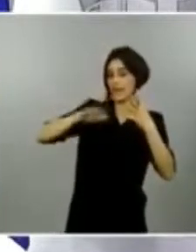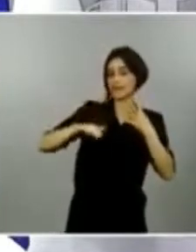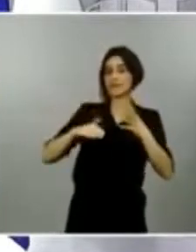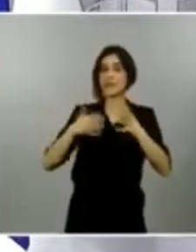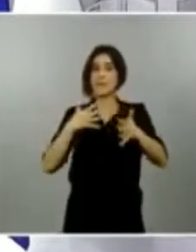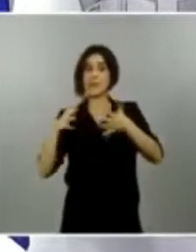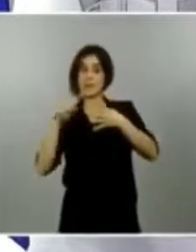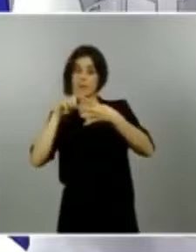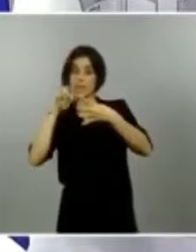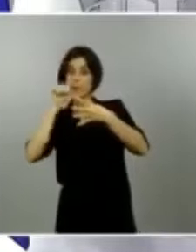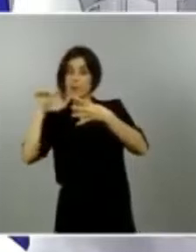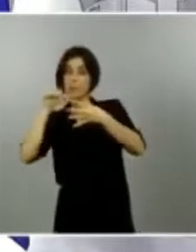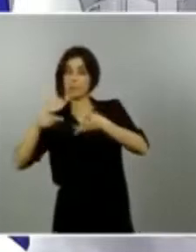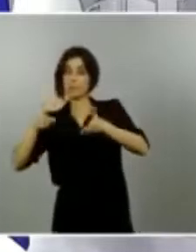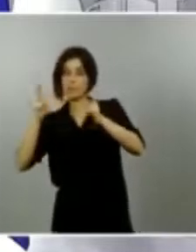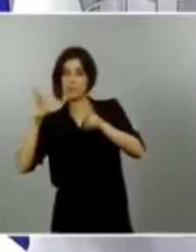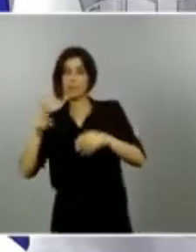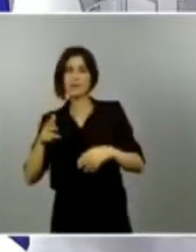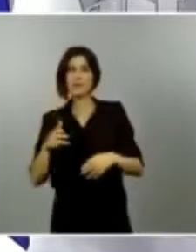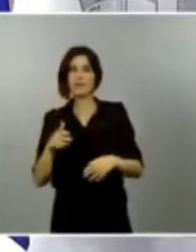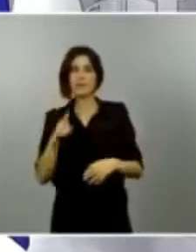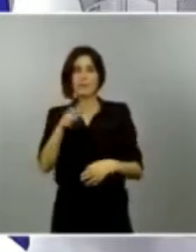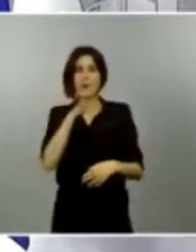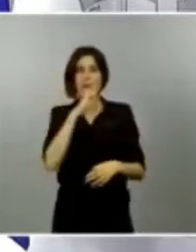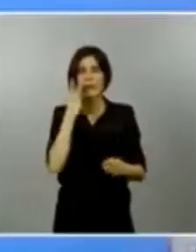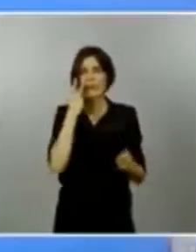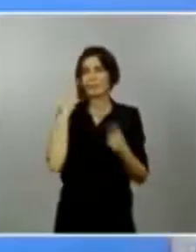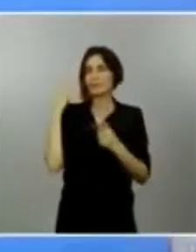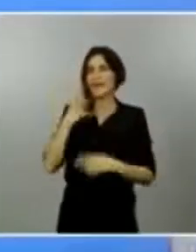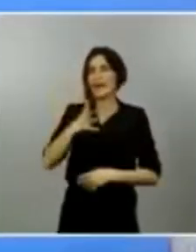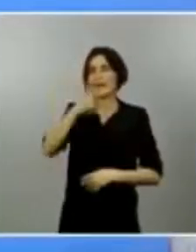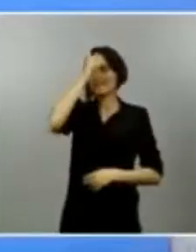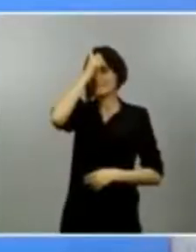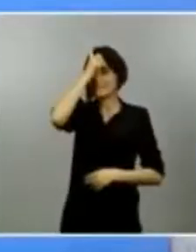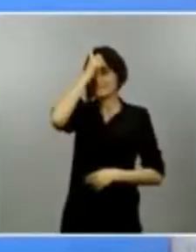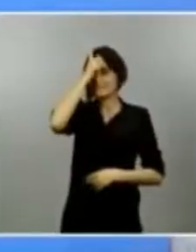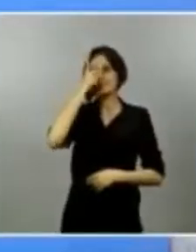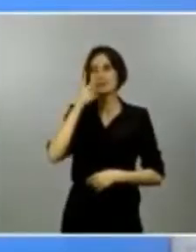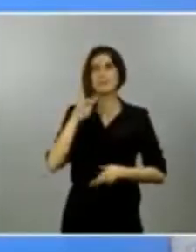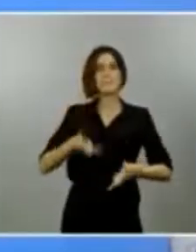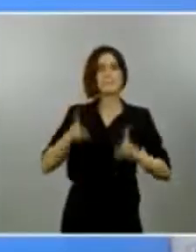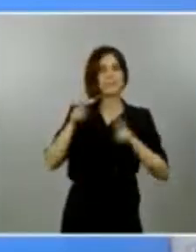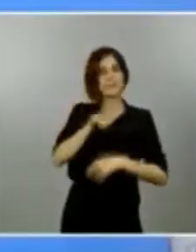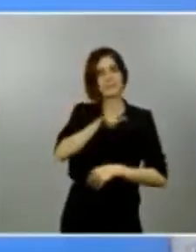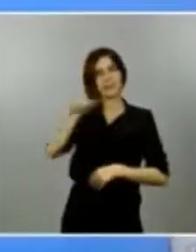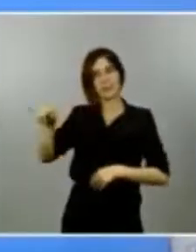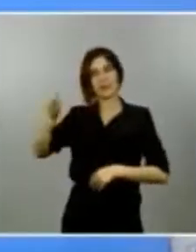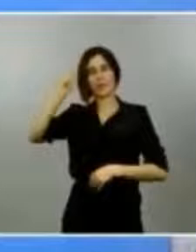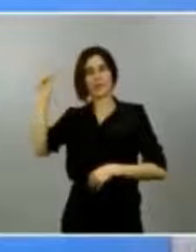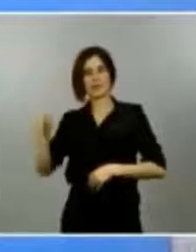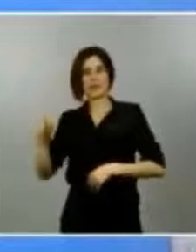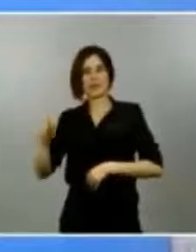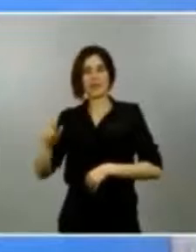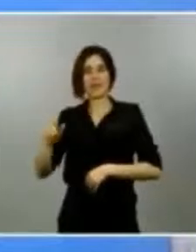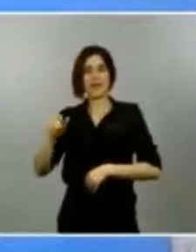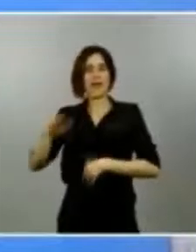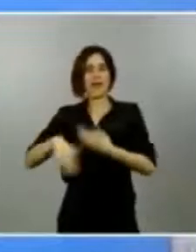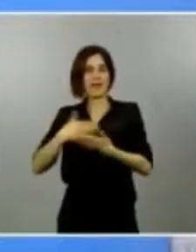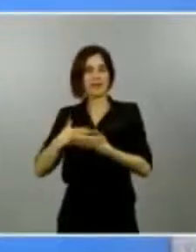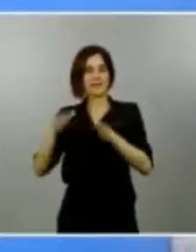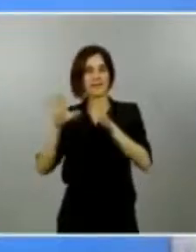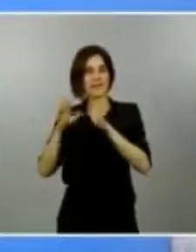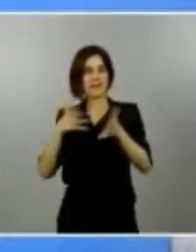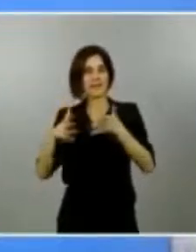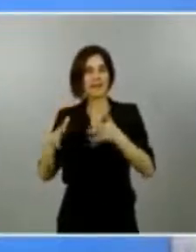permitido vuelvo al ya hasta el 10 de marzo éxitos masivos en todas las fechas